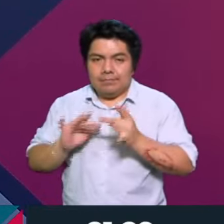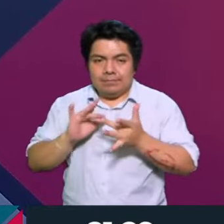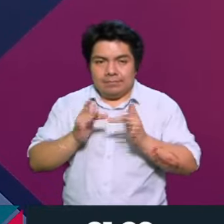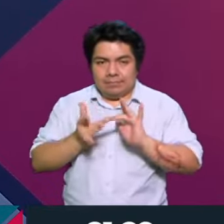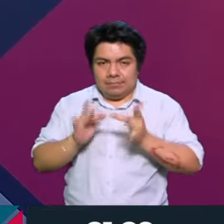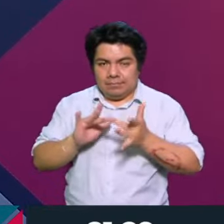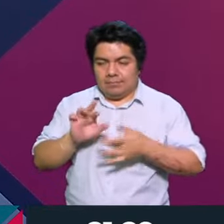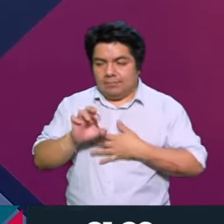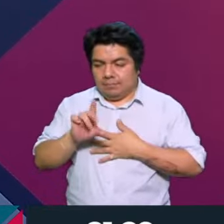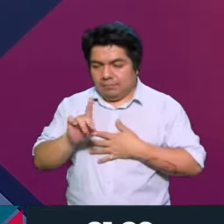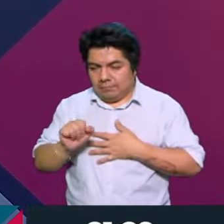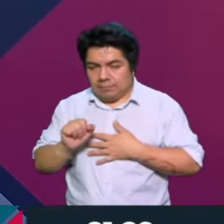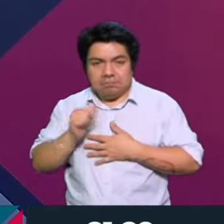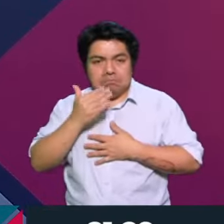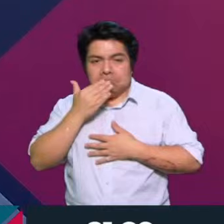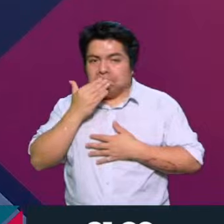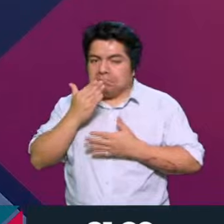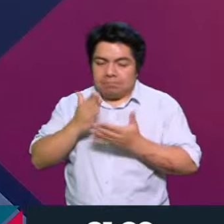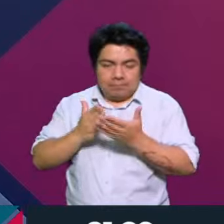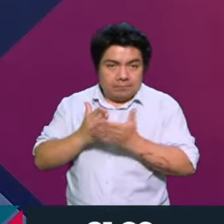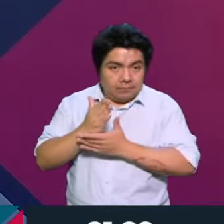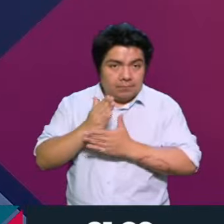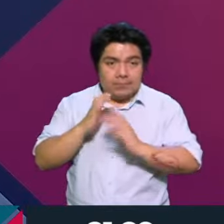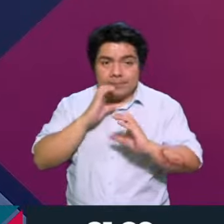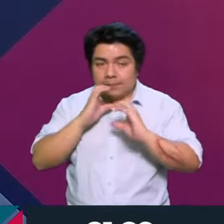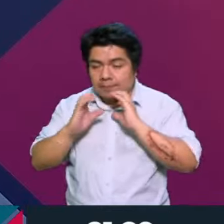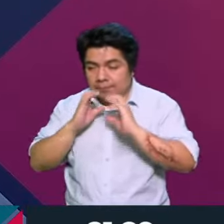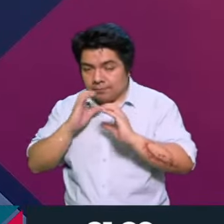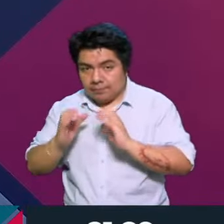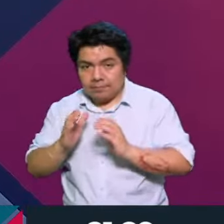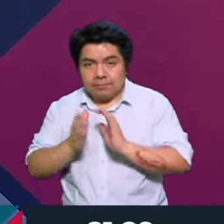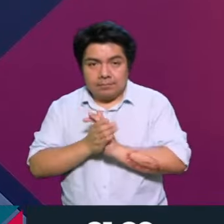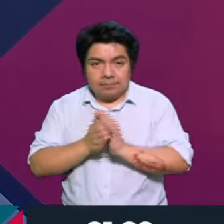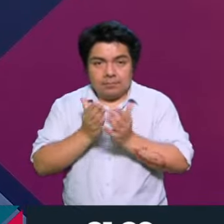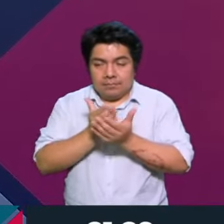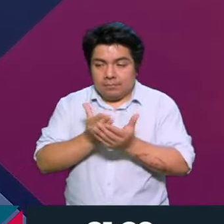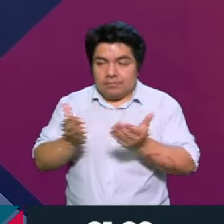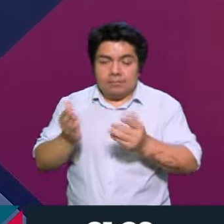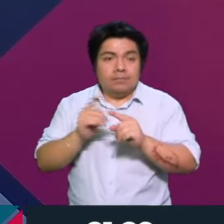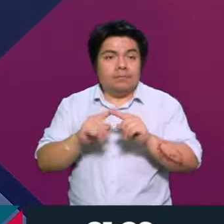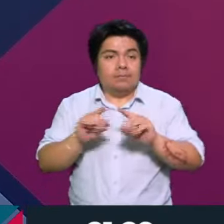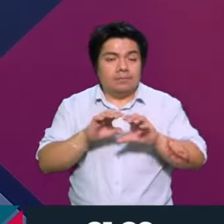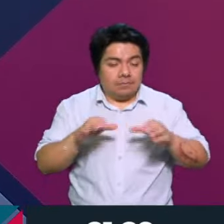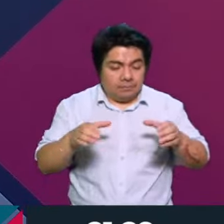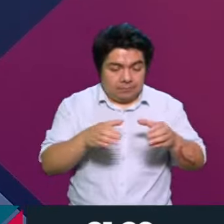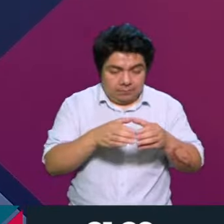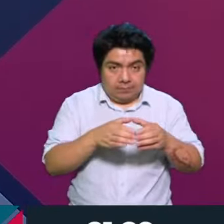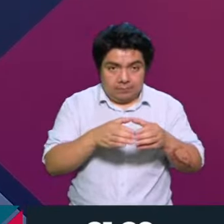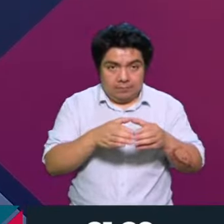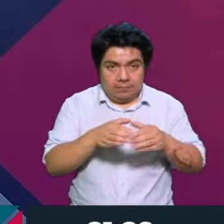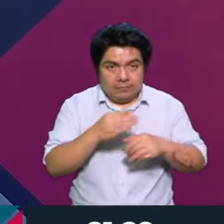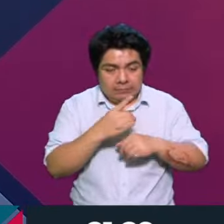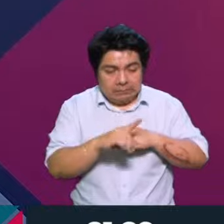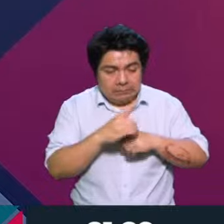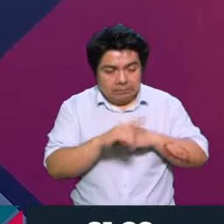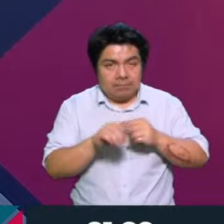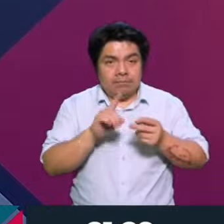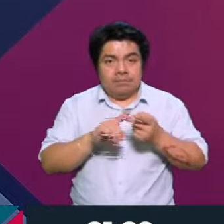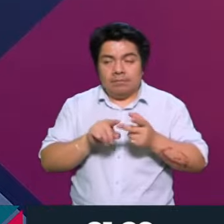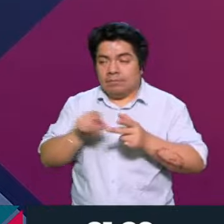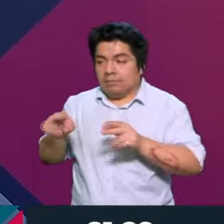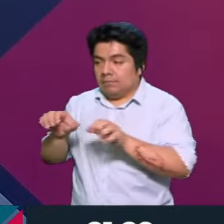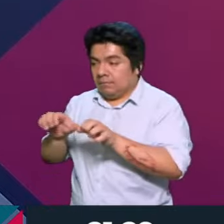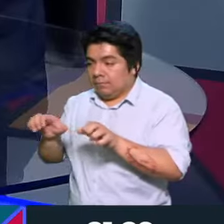es que es muy accesible la comunicación entre la comunidad damnificada y los integrantes del